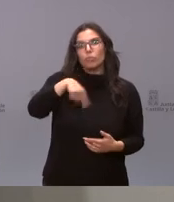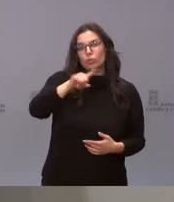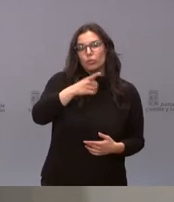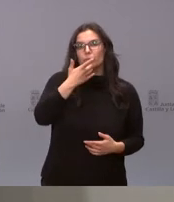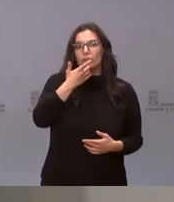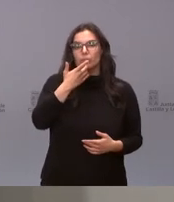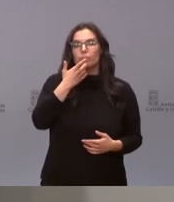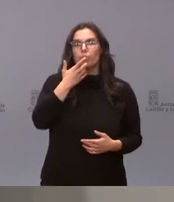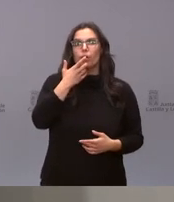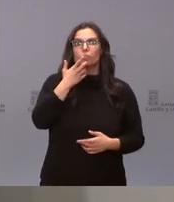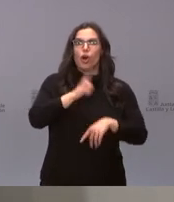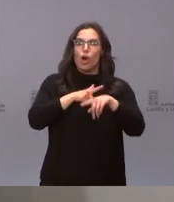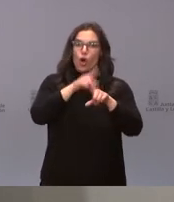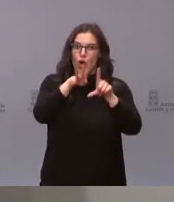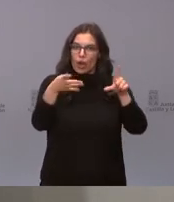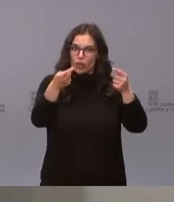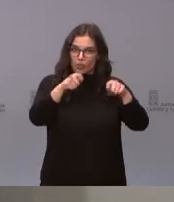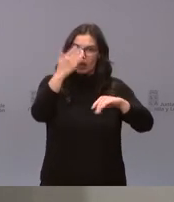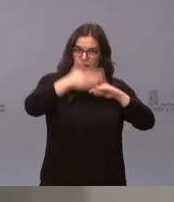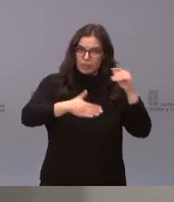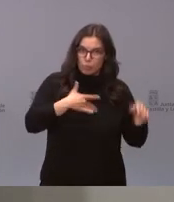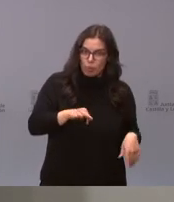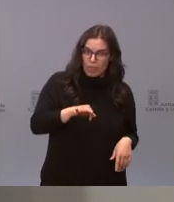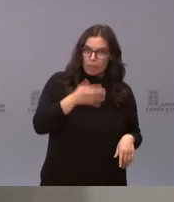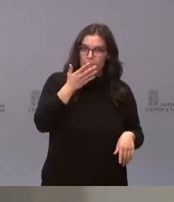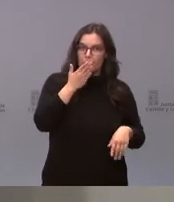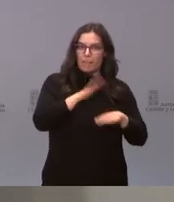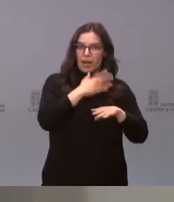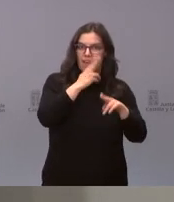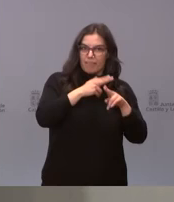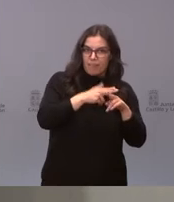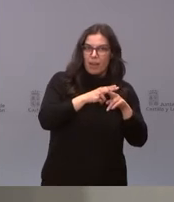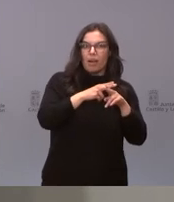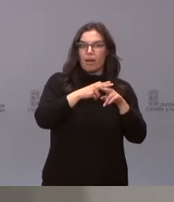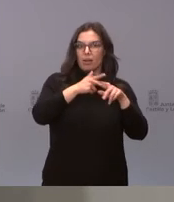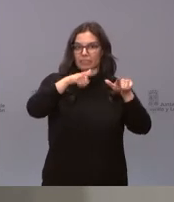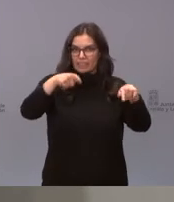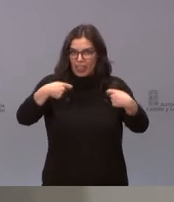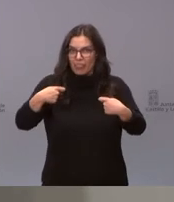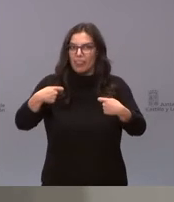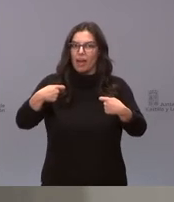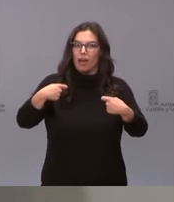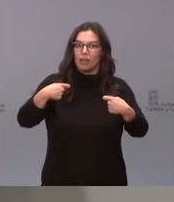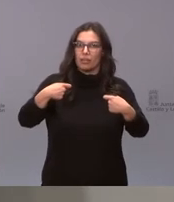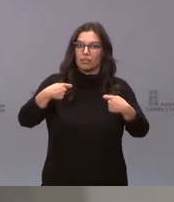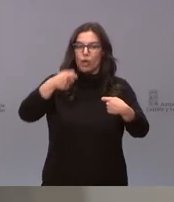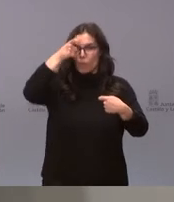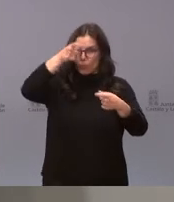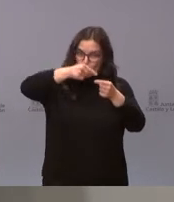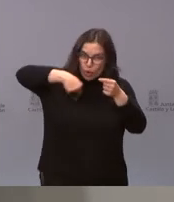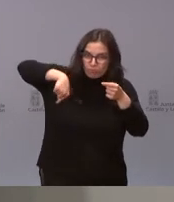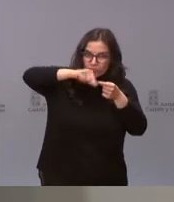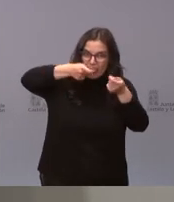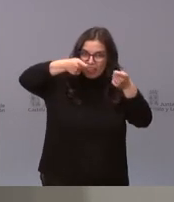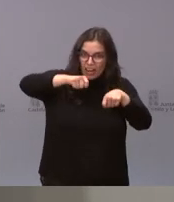en los horarios de cierre en hostelería en establecimientos perimetrar municipios como